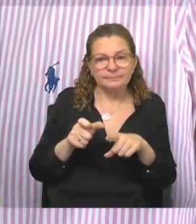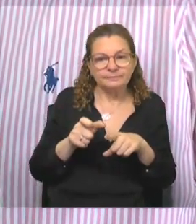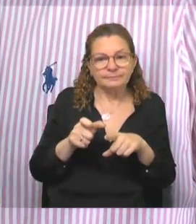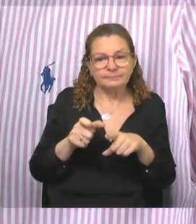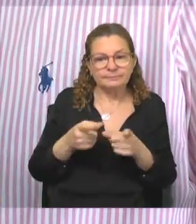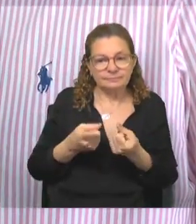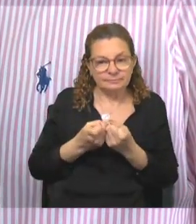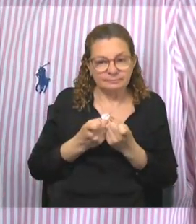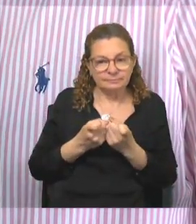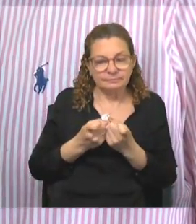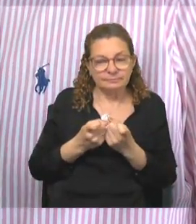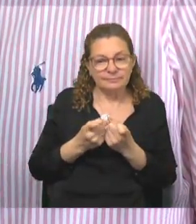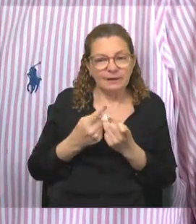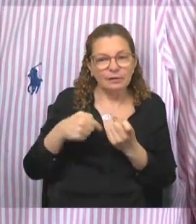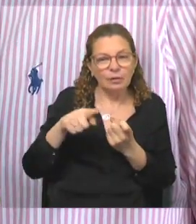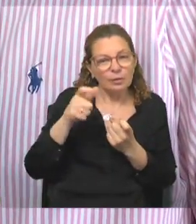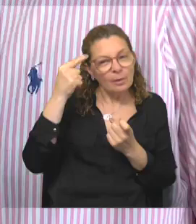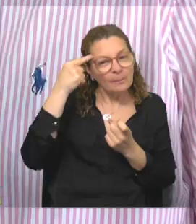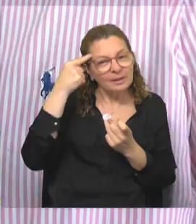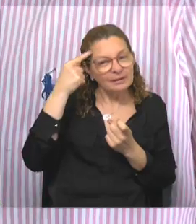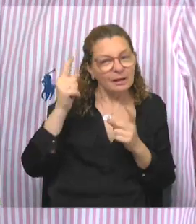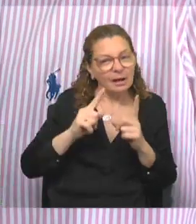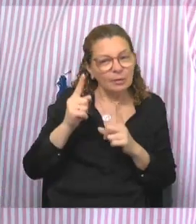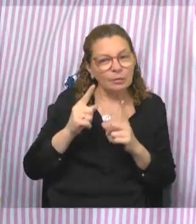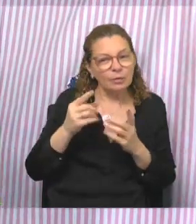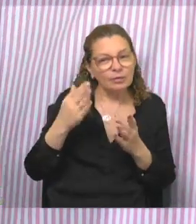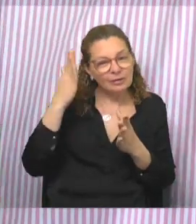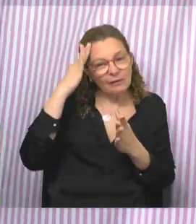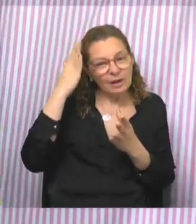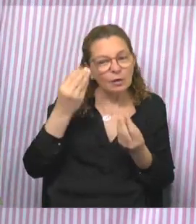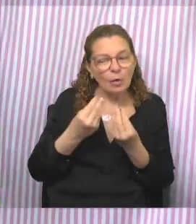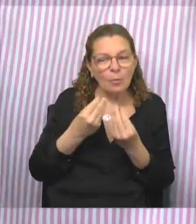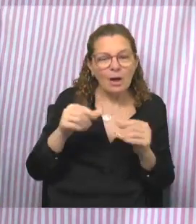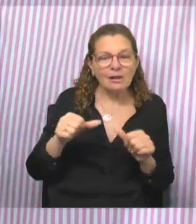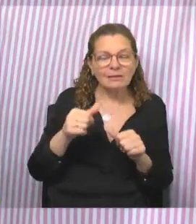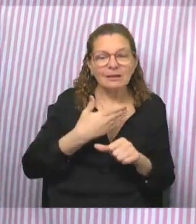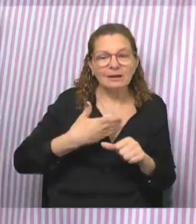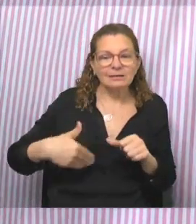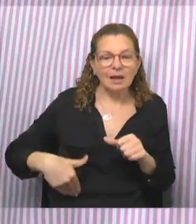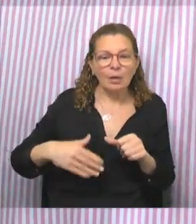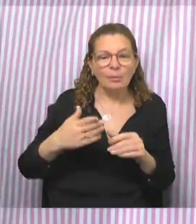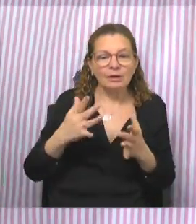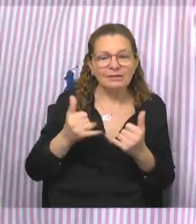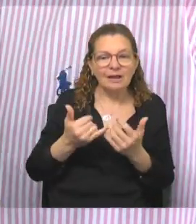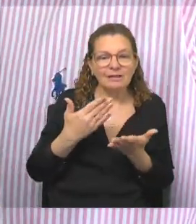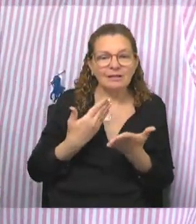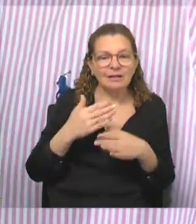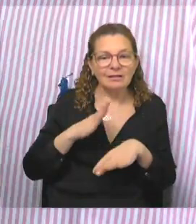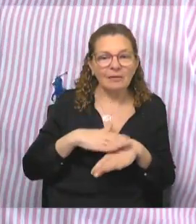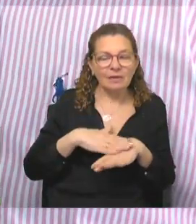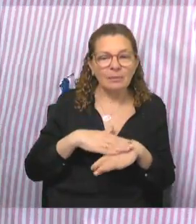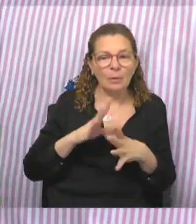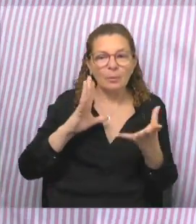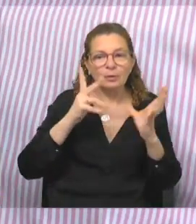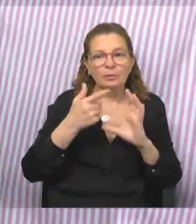eh que la población crea más en en algunos instrumento que tiene el Estado lo sabemos cuando pasa cuando hacen pronósticos deum que después nos